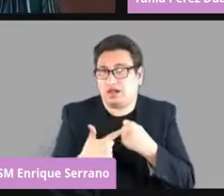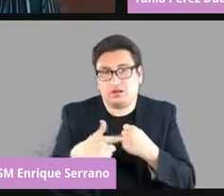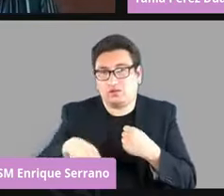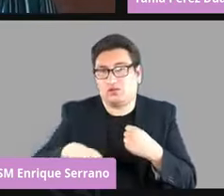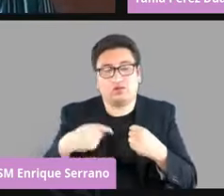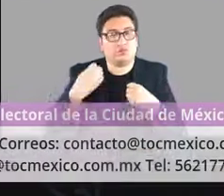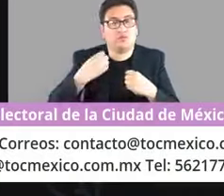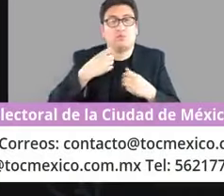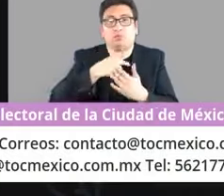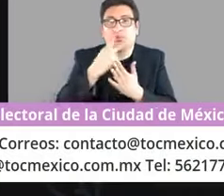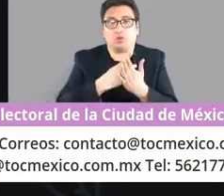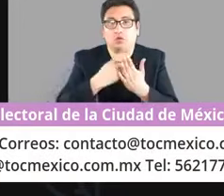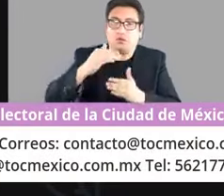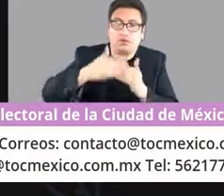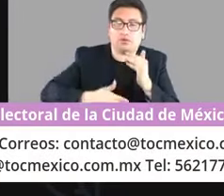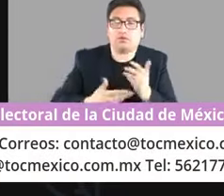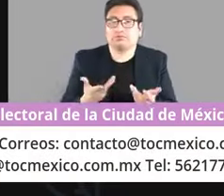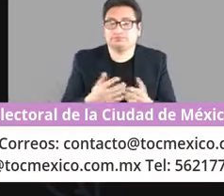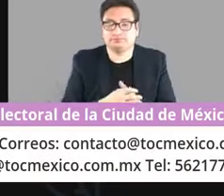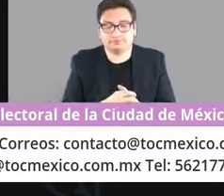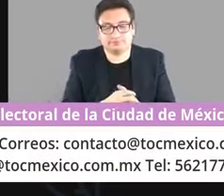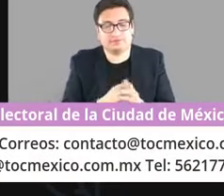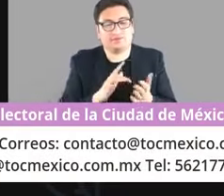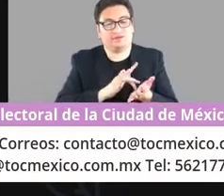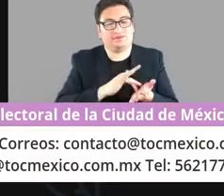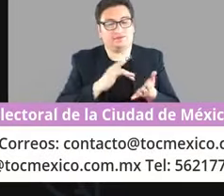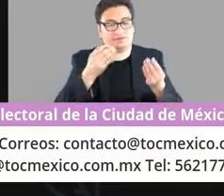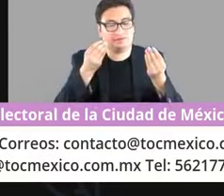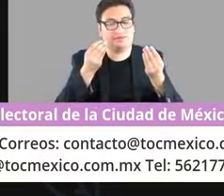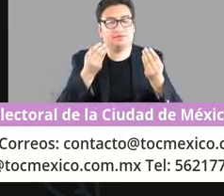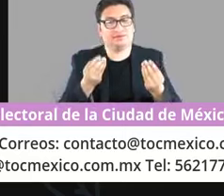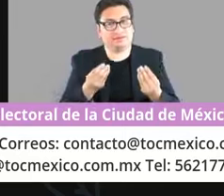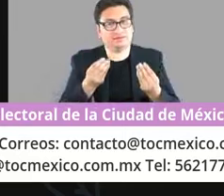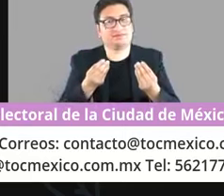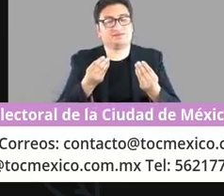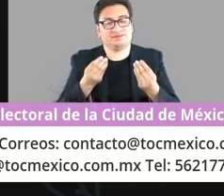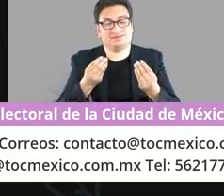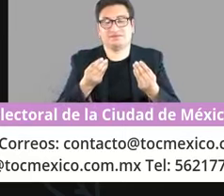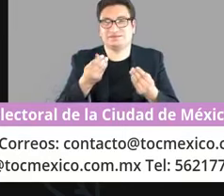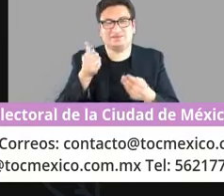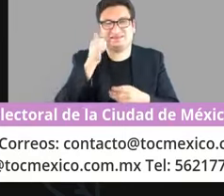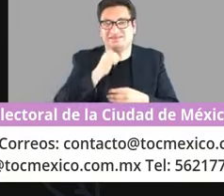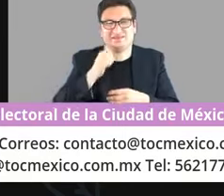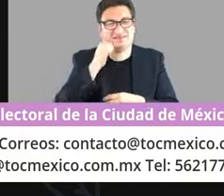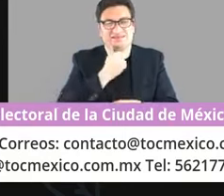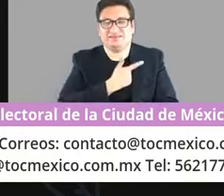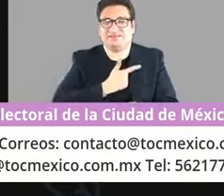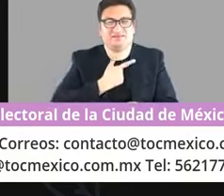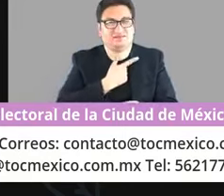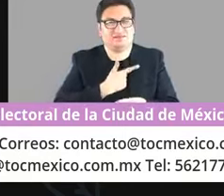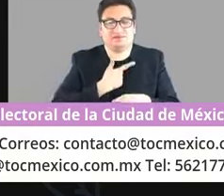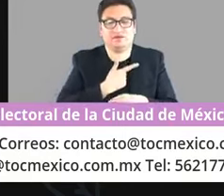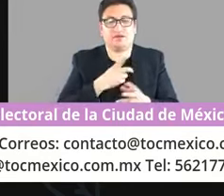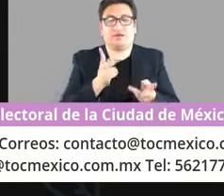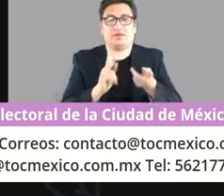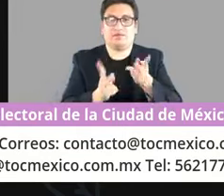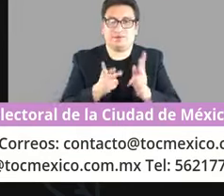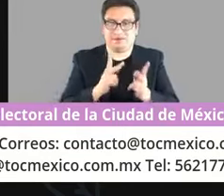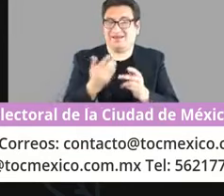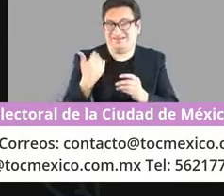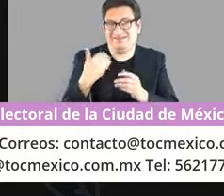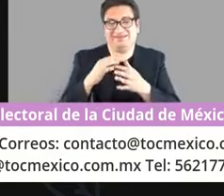su espacio. Pues muchas gracias y me encanta siempre ahora sí que hablar, como dije al inicio,